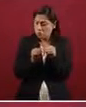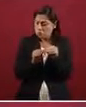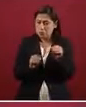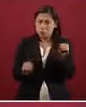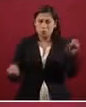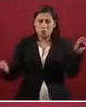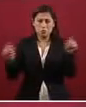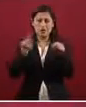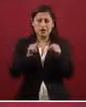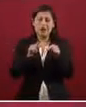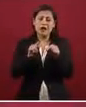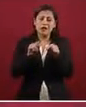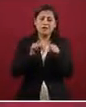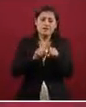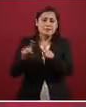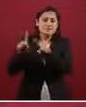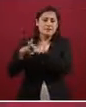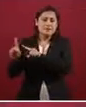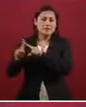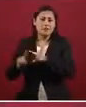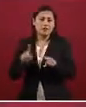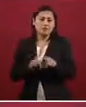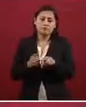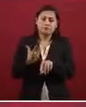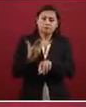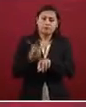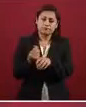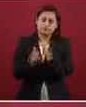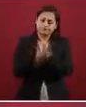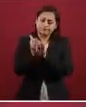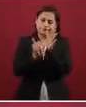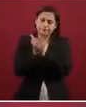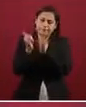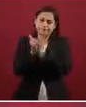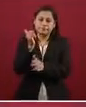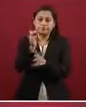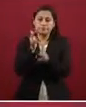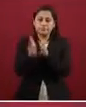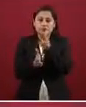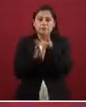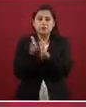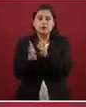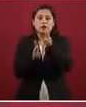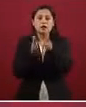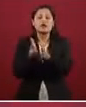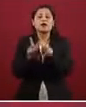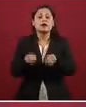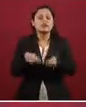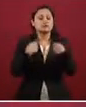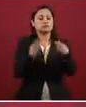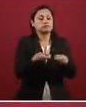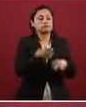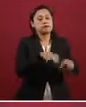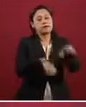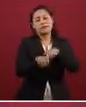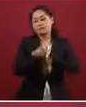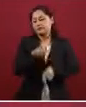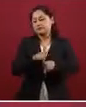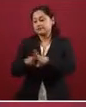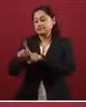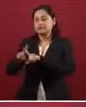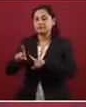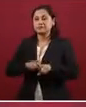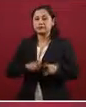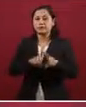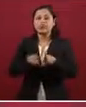con ferrocarriles, concesiones mediante subvenciones que se entregaban a